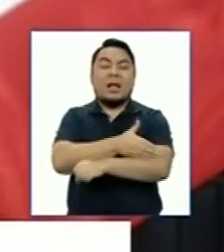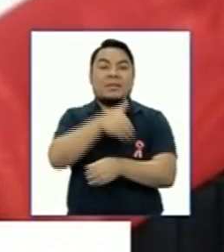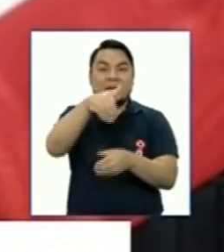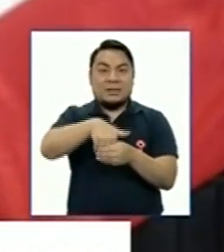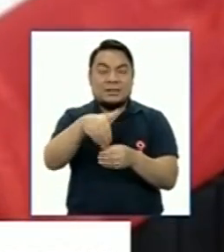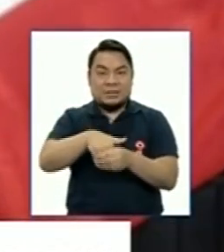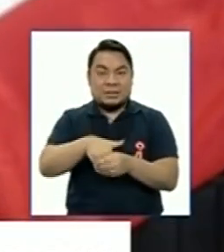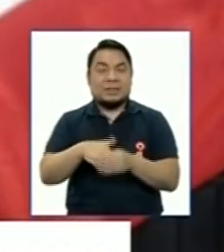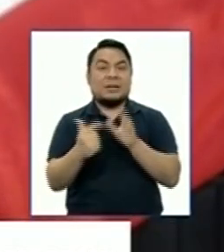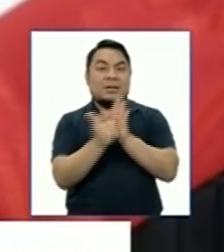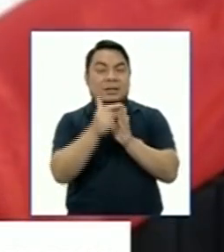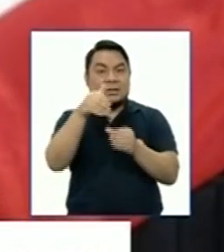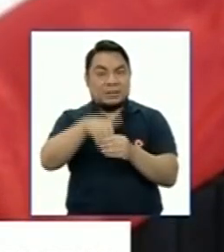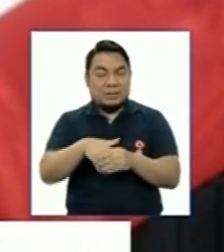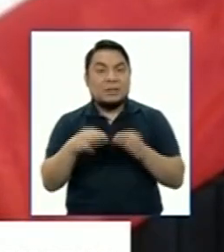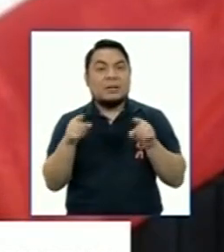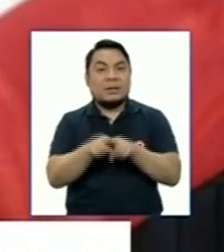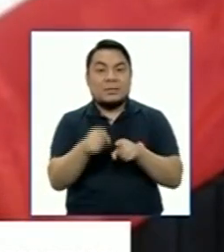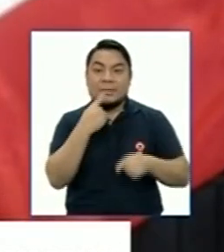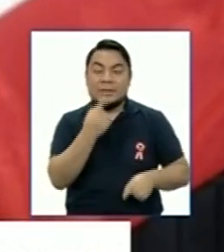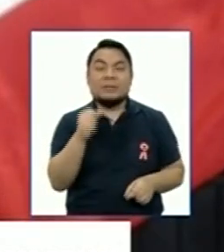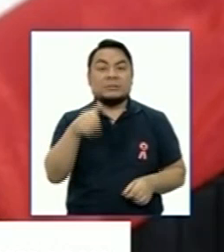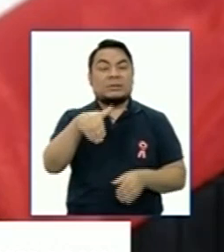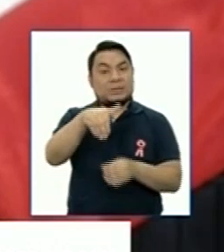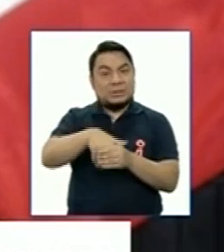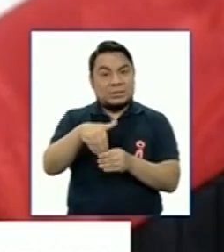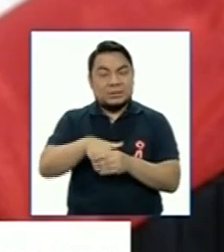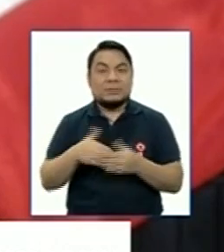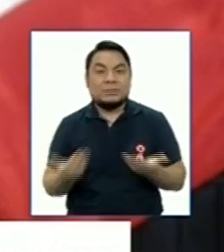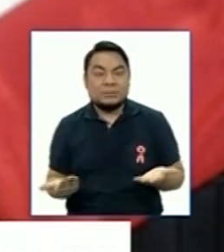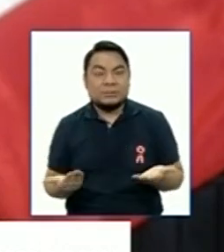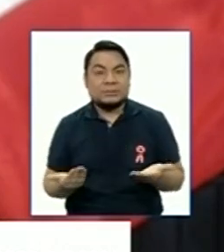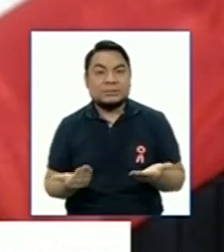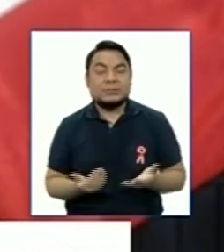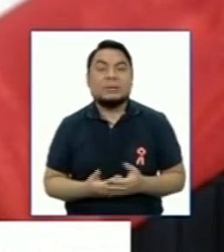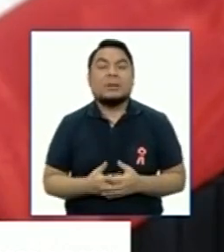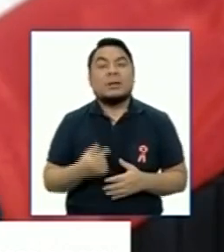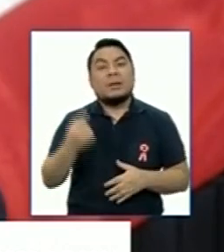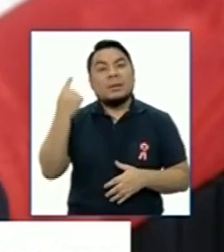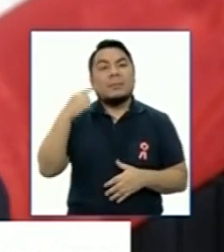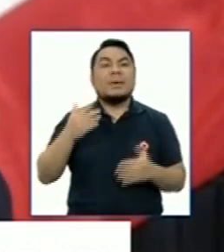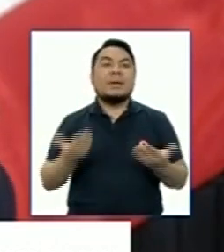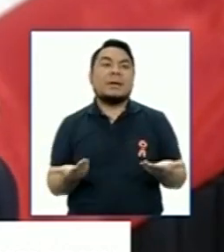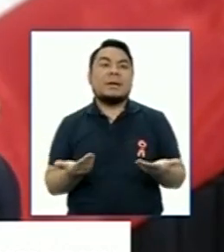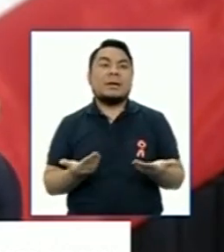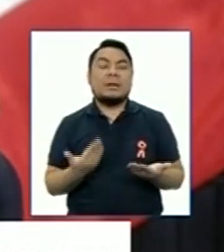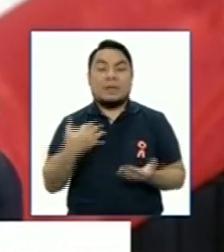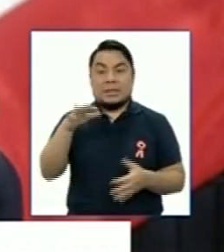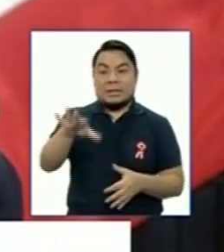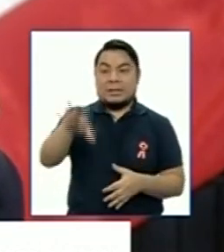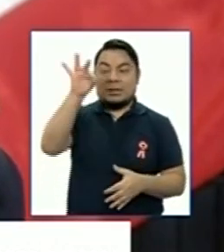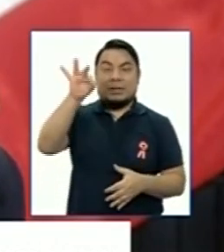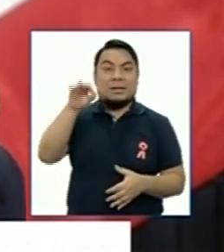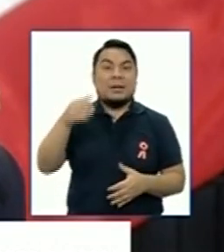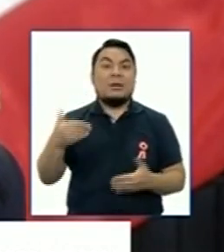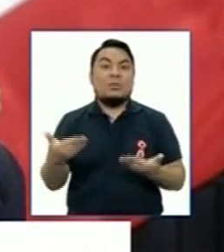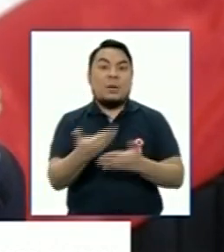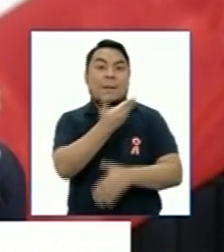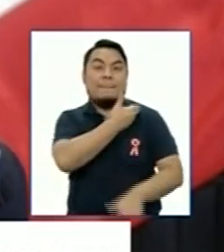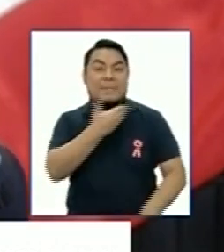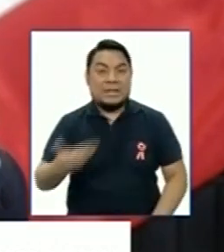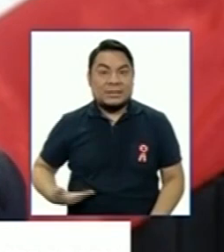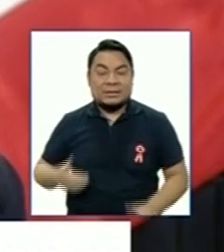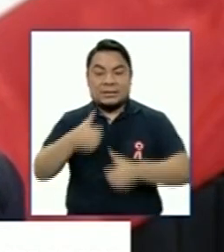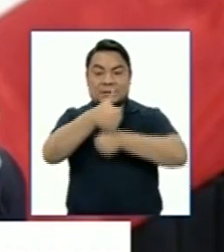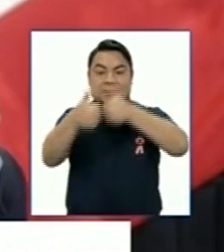voy sino por el futuro del país y esperemos digamos que el congreso recíproco que vivimos de este gesto y